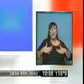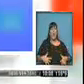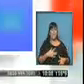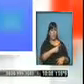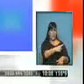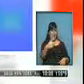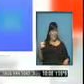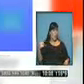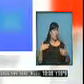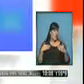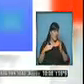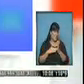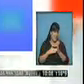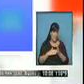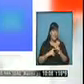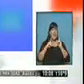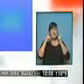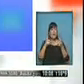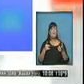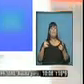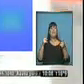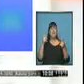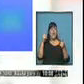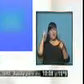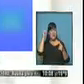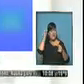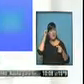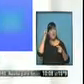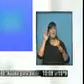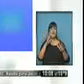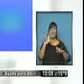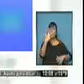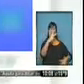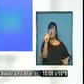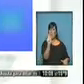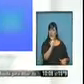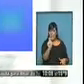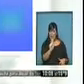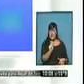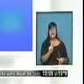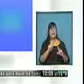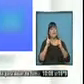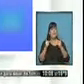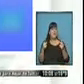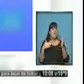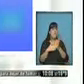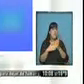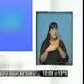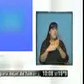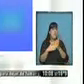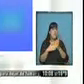organismo. Y la estimulación del crecimiento a partir de los 3 meses, también dependiendo obviamente del caso.